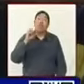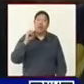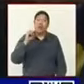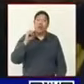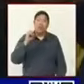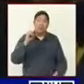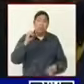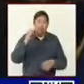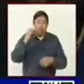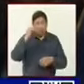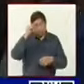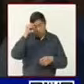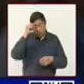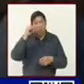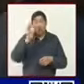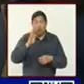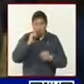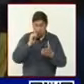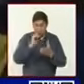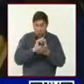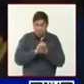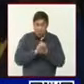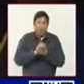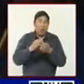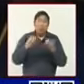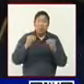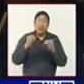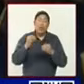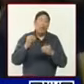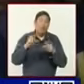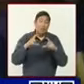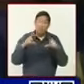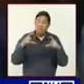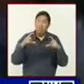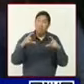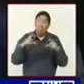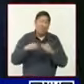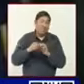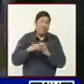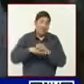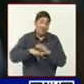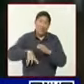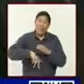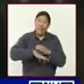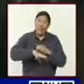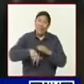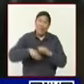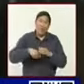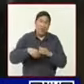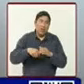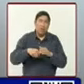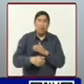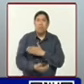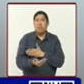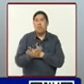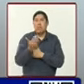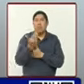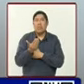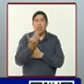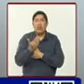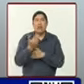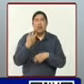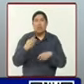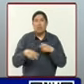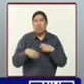pareja de esposos que lleva más de 50 años en la venta de lotería. Es lamentable que a plena luz del día fueron víctimas de la inseguridad.